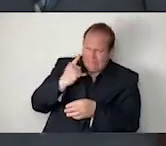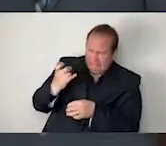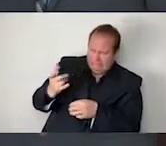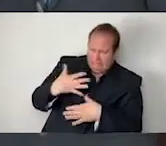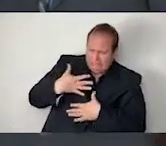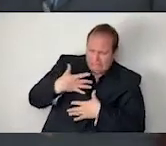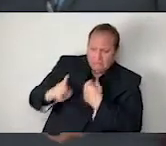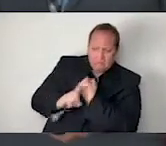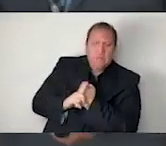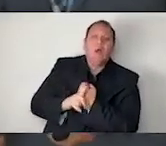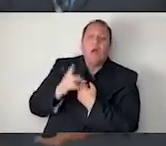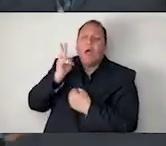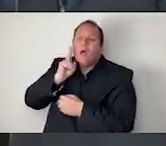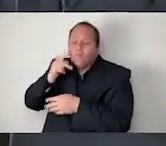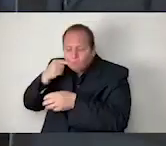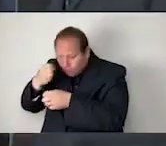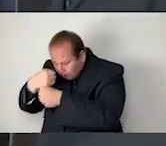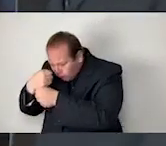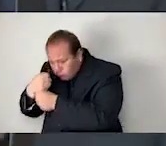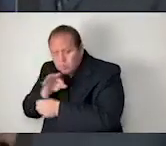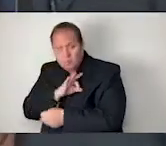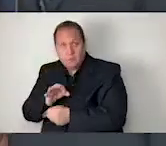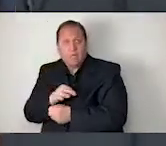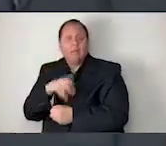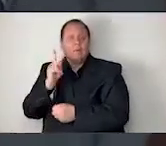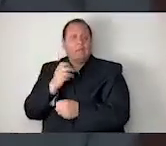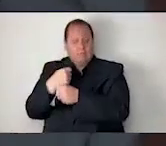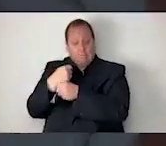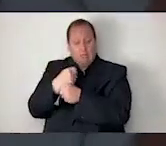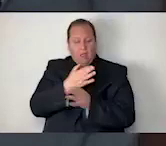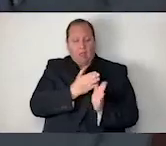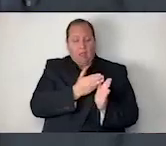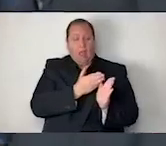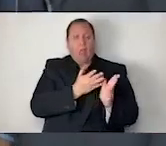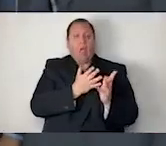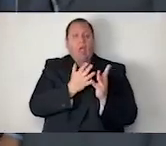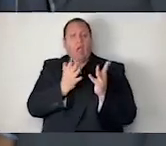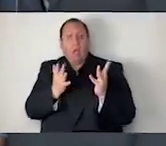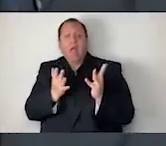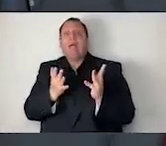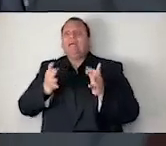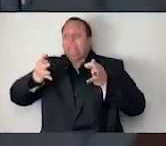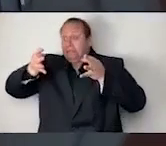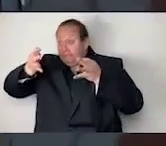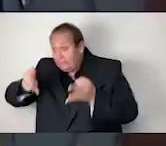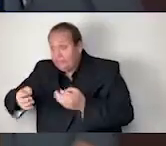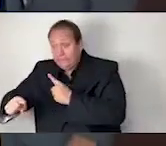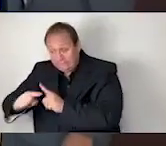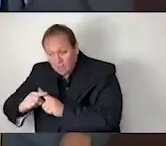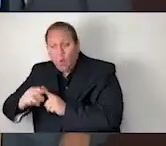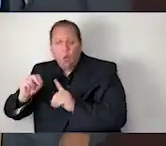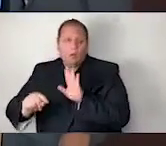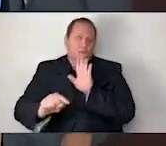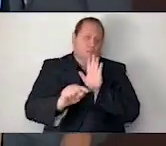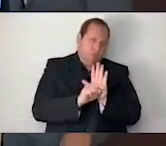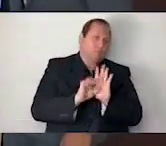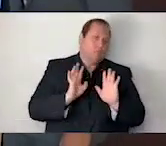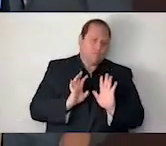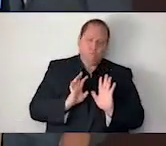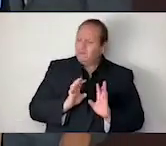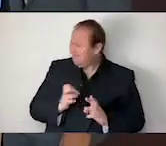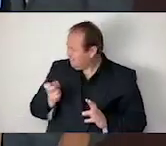confirmado o kobe negativo ahí en este caso se está viendo mucho en redes de números que manejan